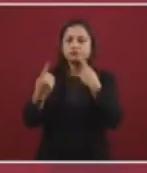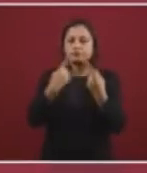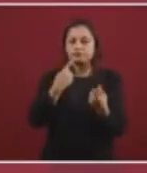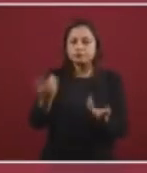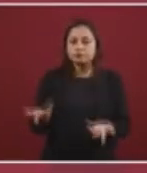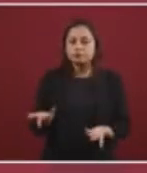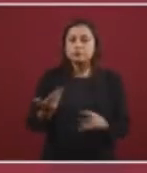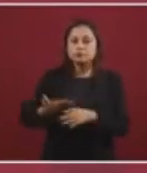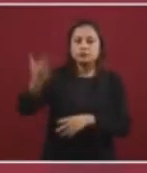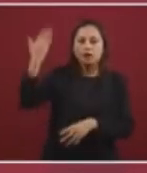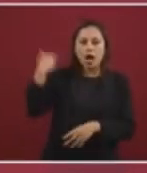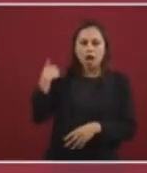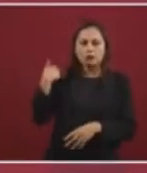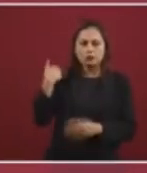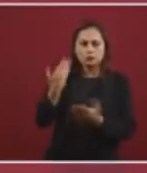porque